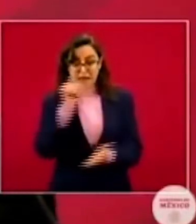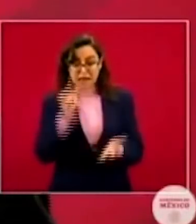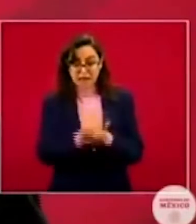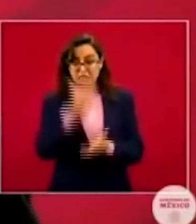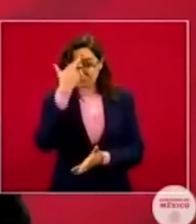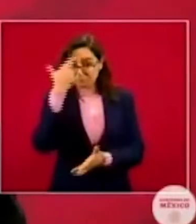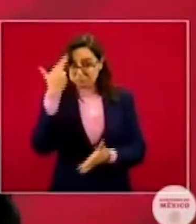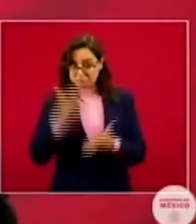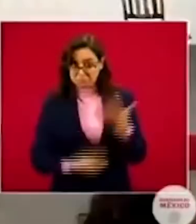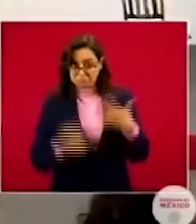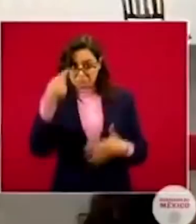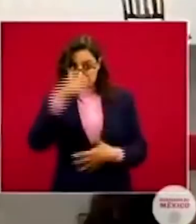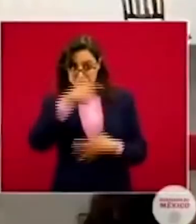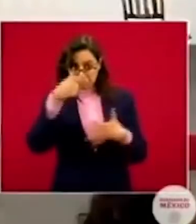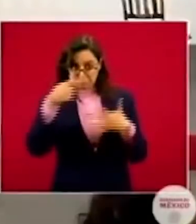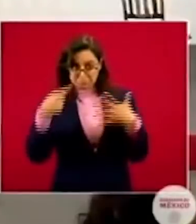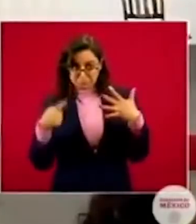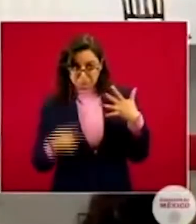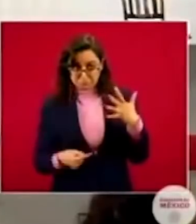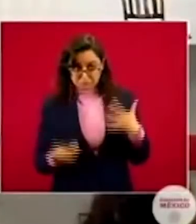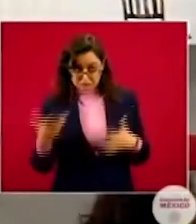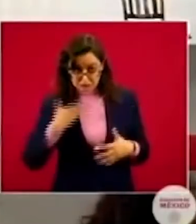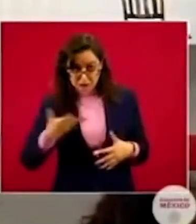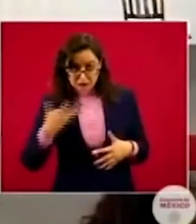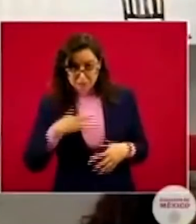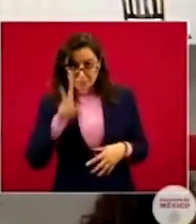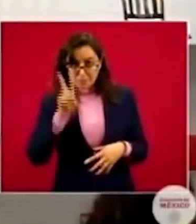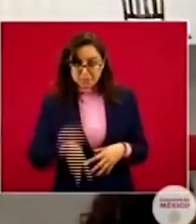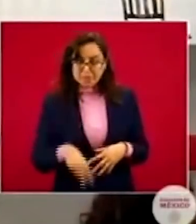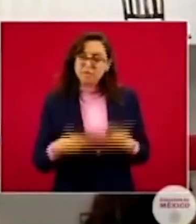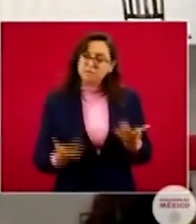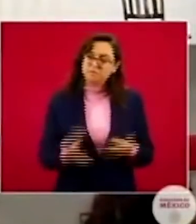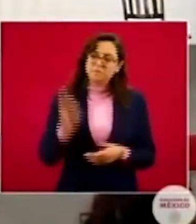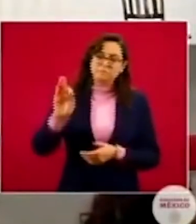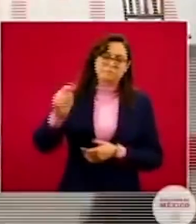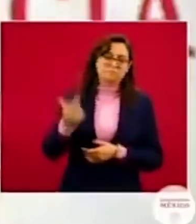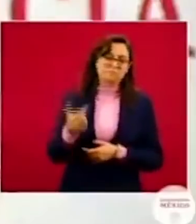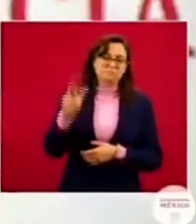Fiscalía General, investigarlo, sustanciarlo y sustentarlo en su caso,